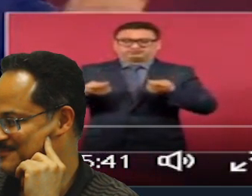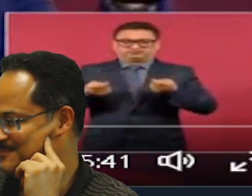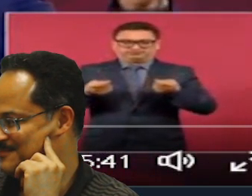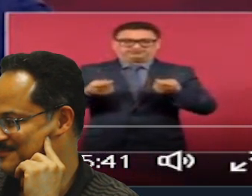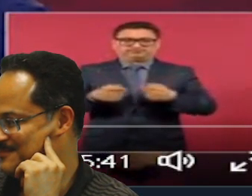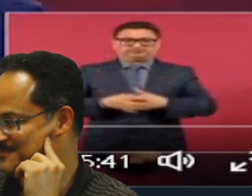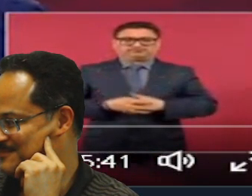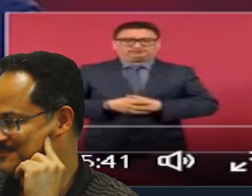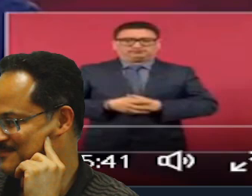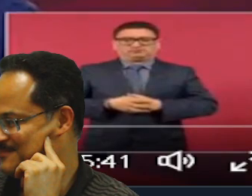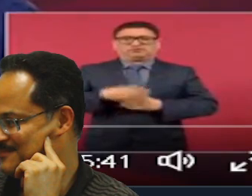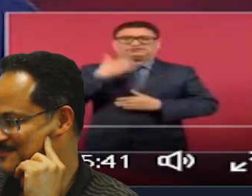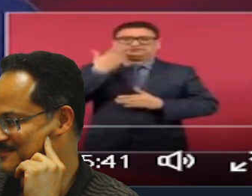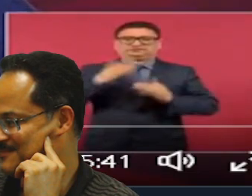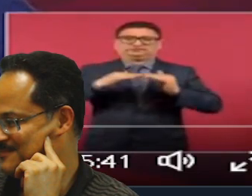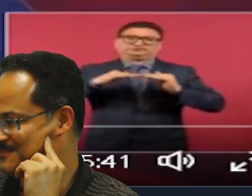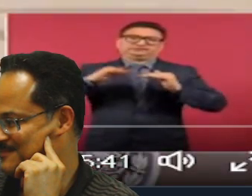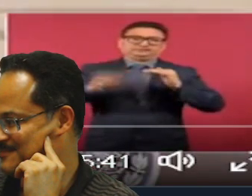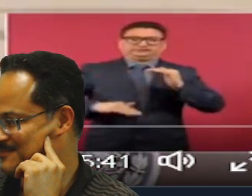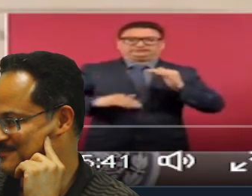y de sometimiento